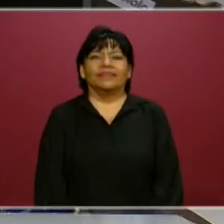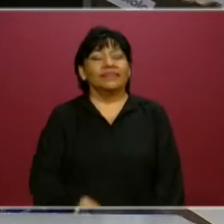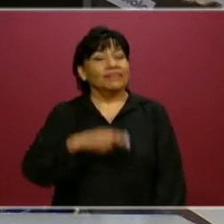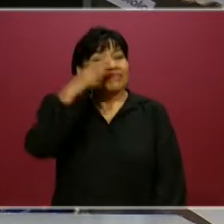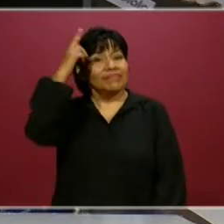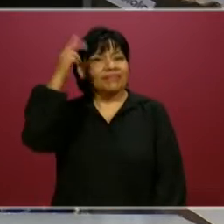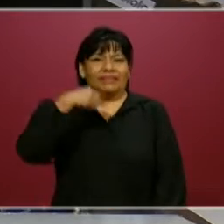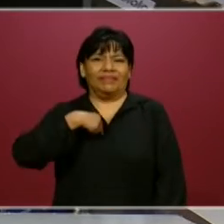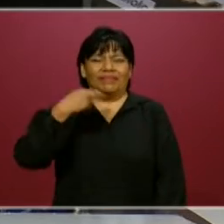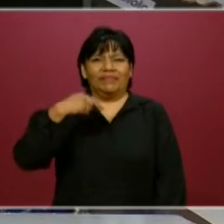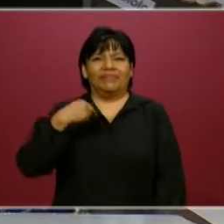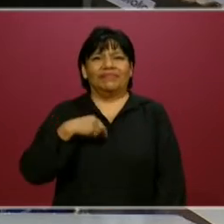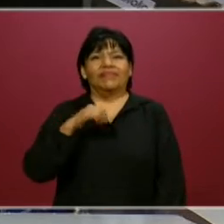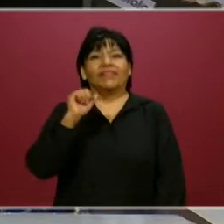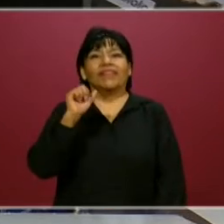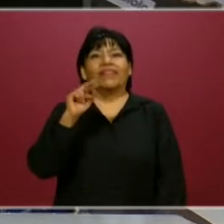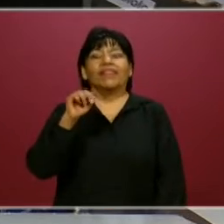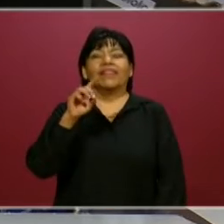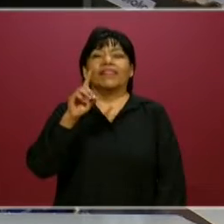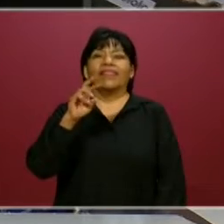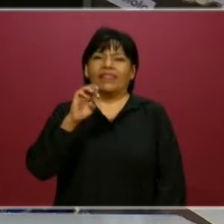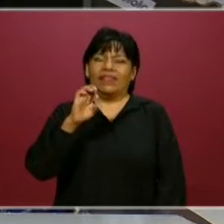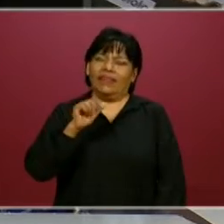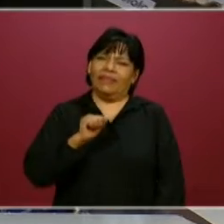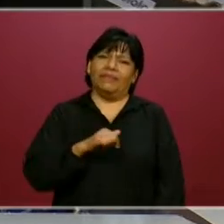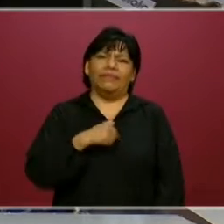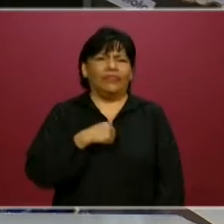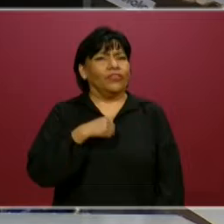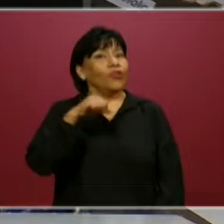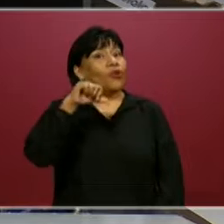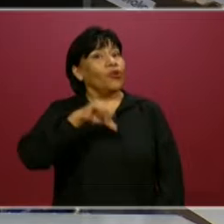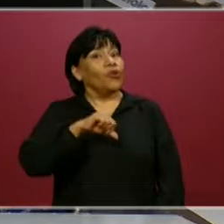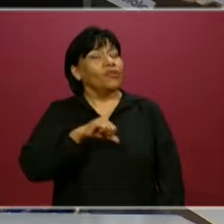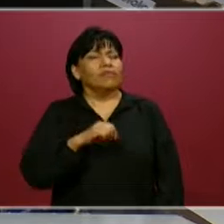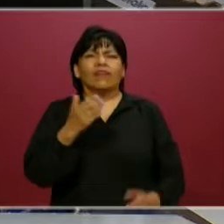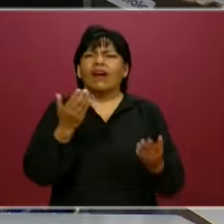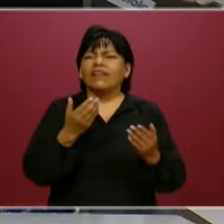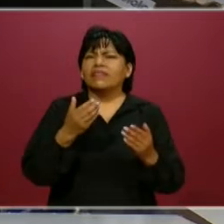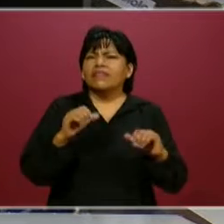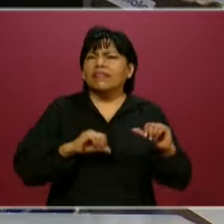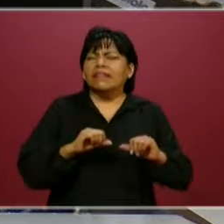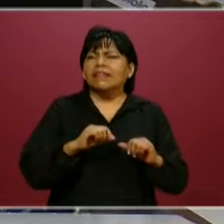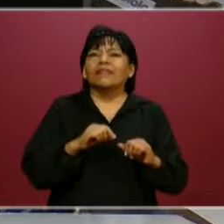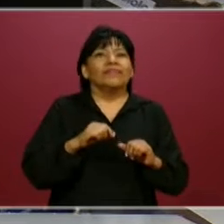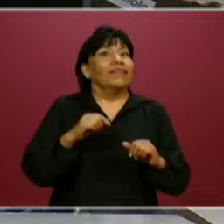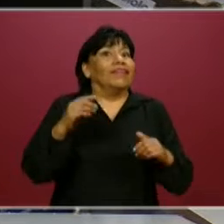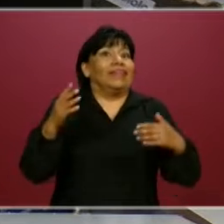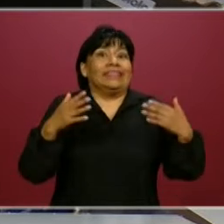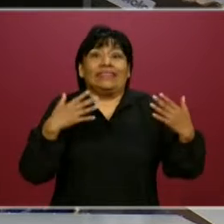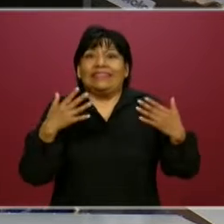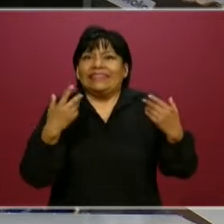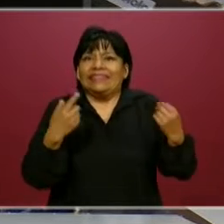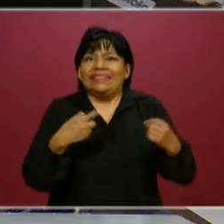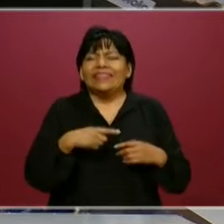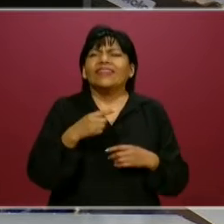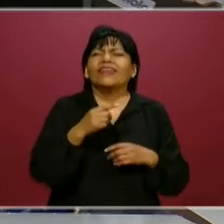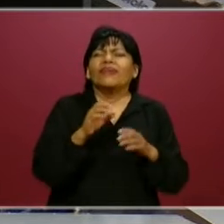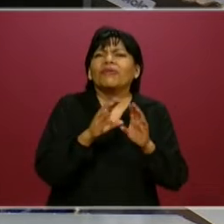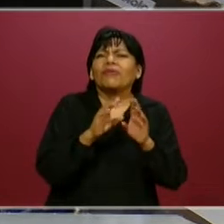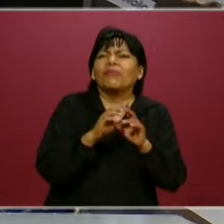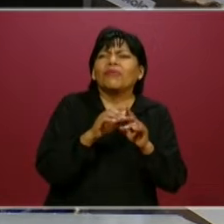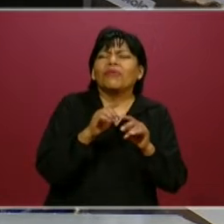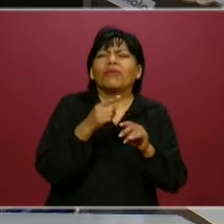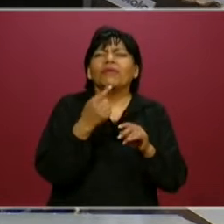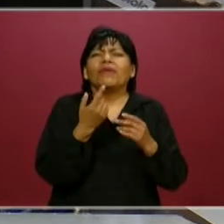hola mi nombre es andra garcía morales el día de hoy vamos a realizar una actividad muy divertida la cual consiste en